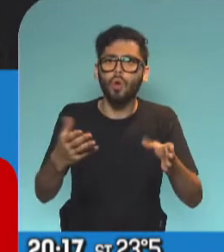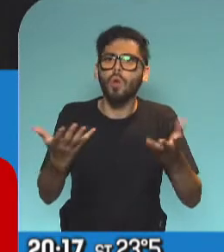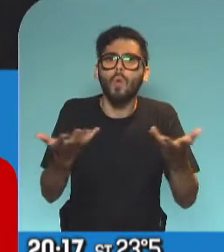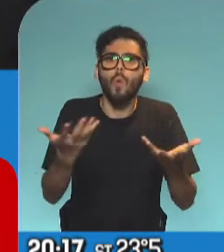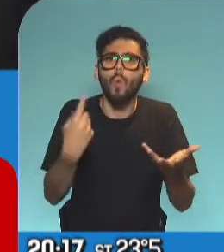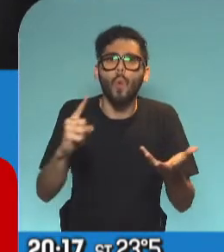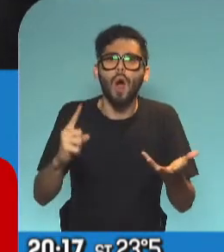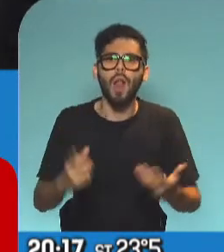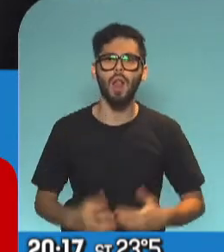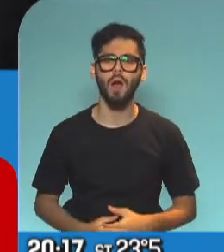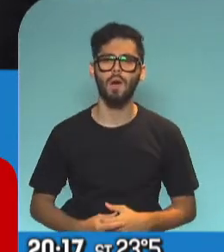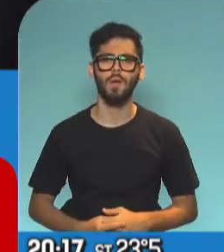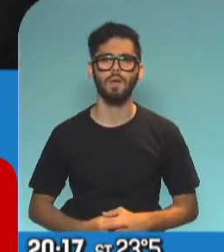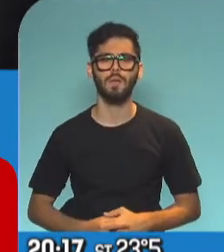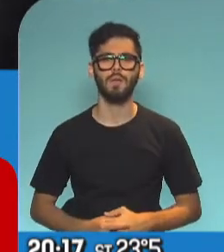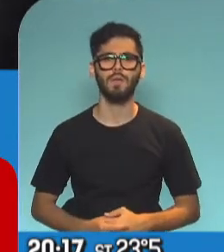hacerlo?